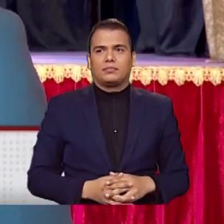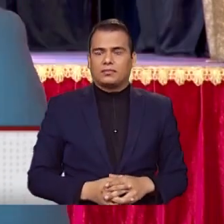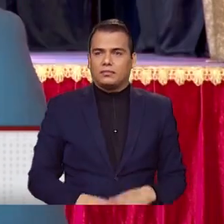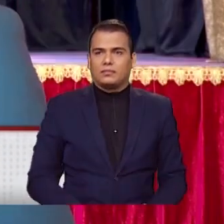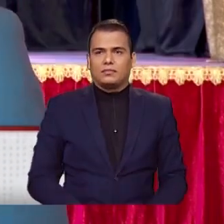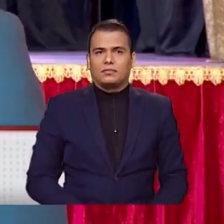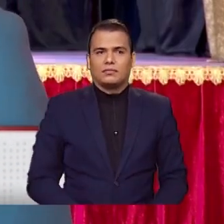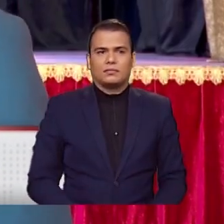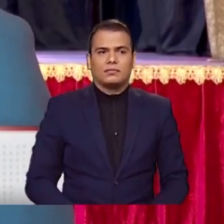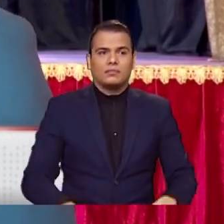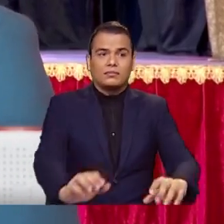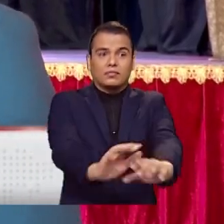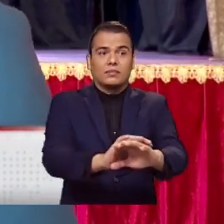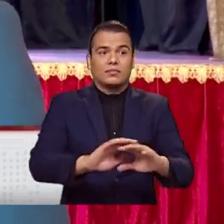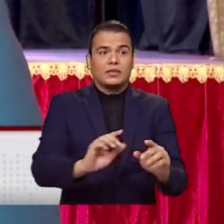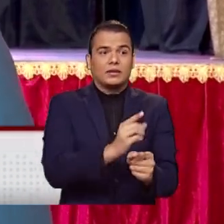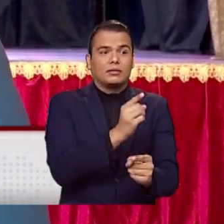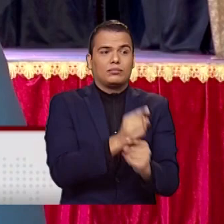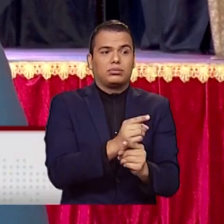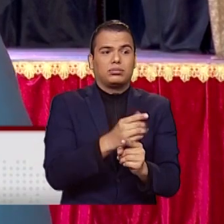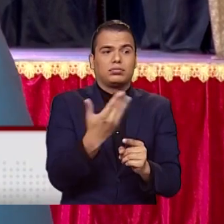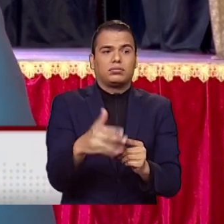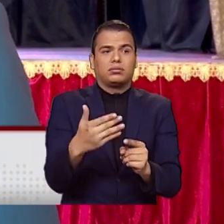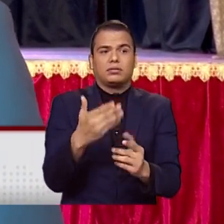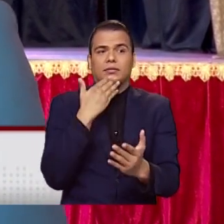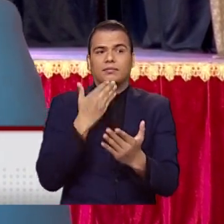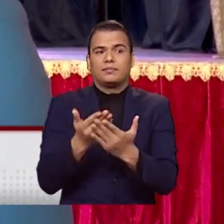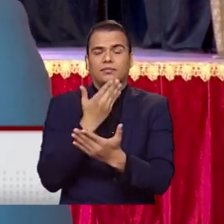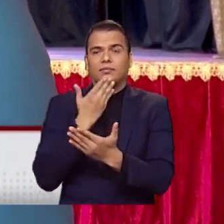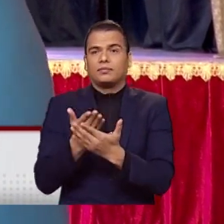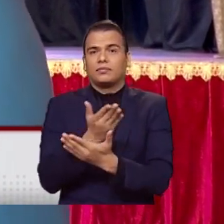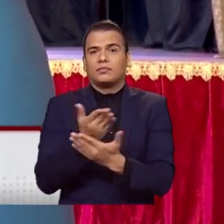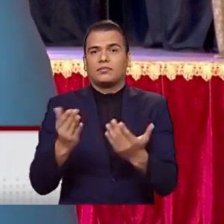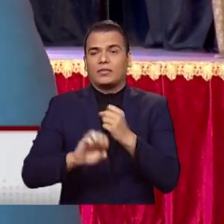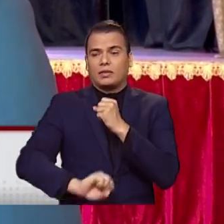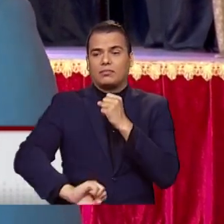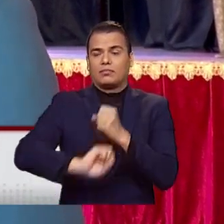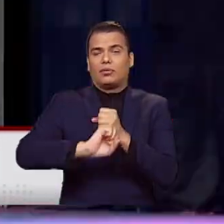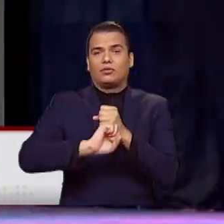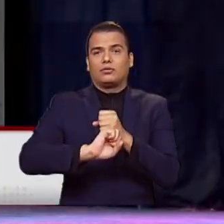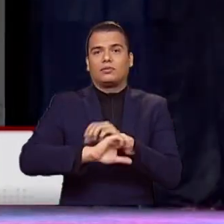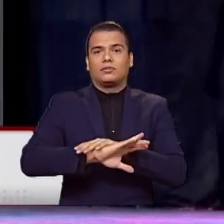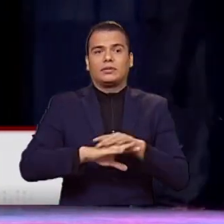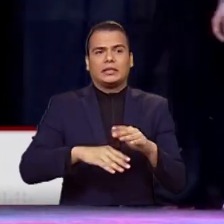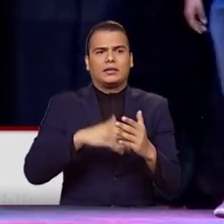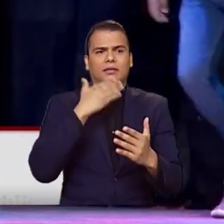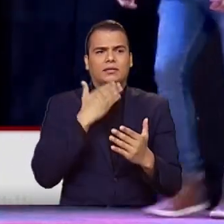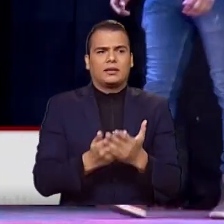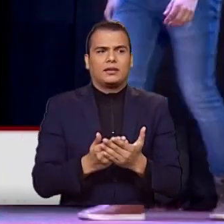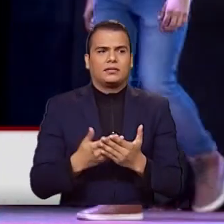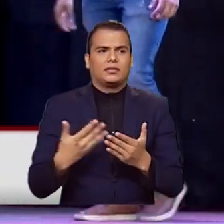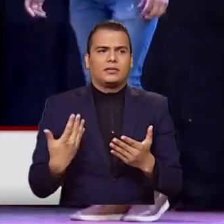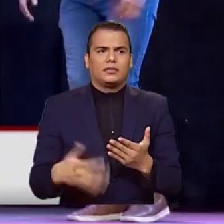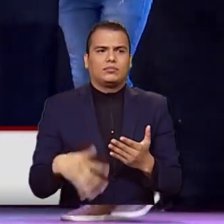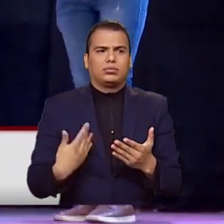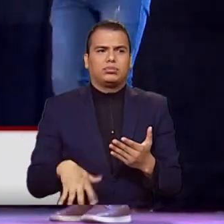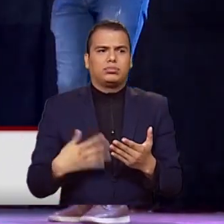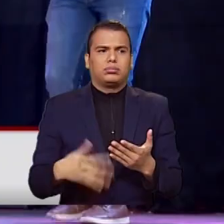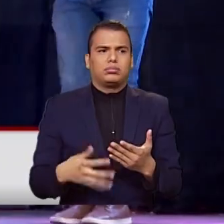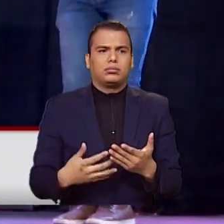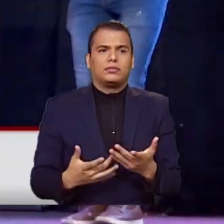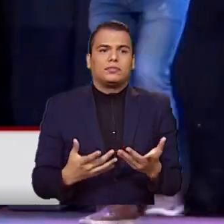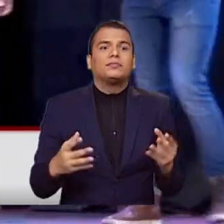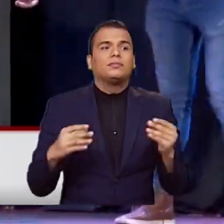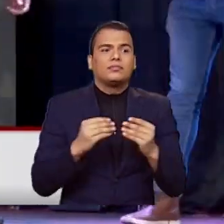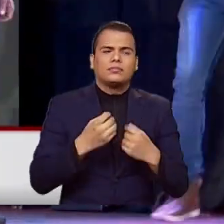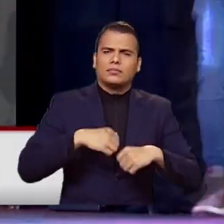Dios logramos lo que logramos. Les agradecemos a todos los que colaboraron y que de verdad deberían seguir aportando